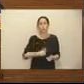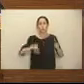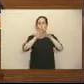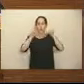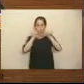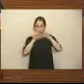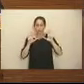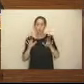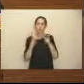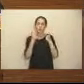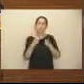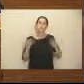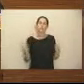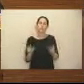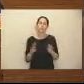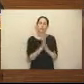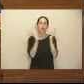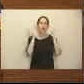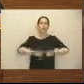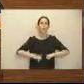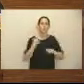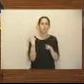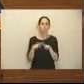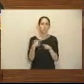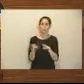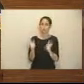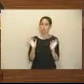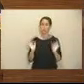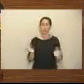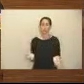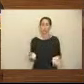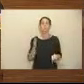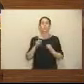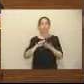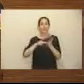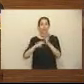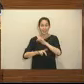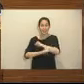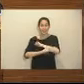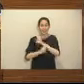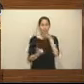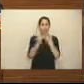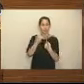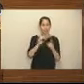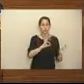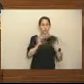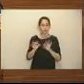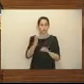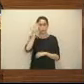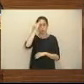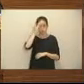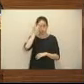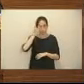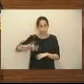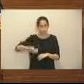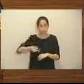ningún momento el acuerdo político. Una estrategia que, además, no cumple con alguna de las previsiones esenciales de lo que, a nuestro juicio,